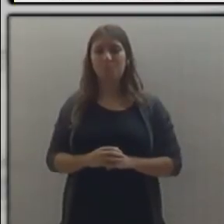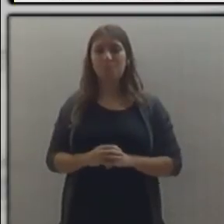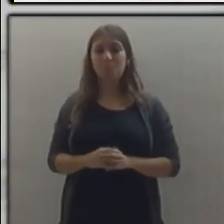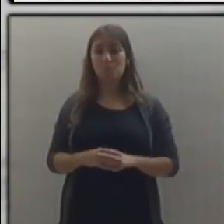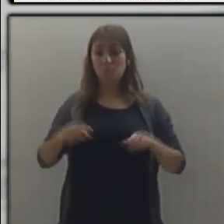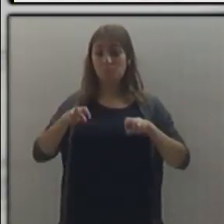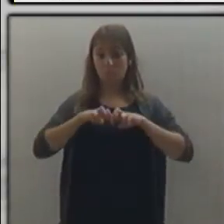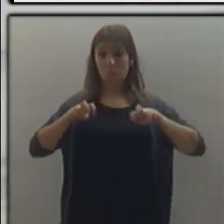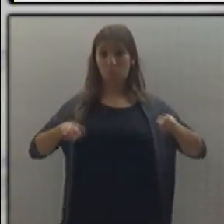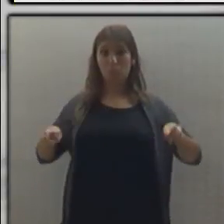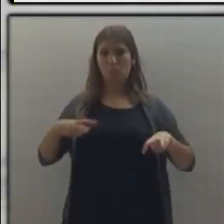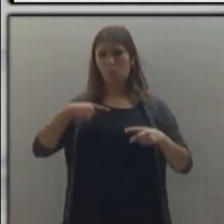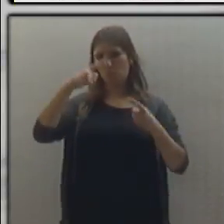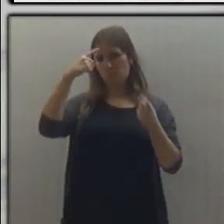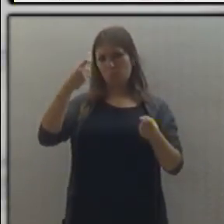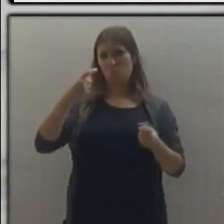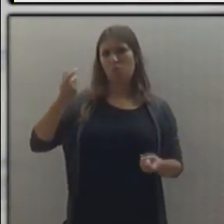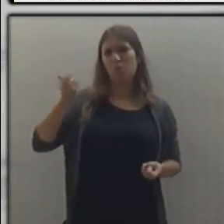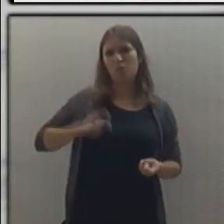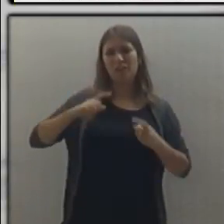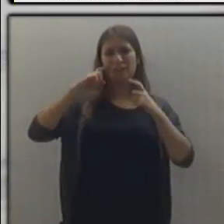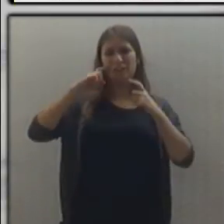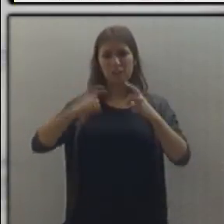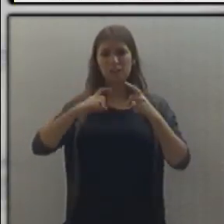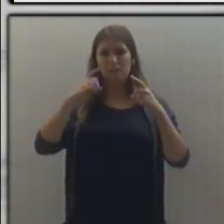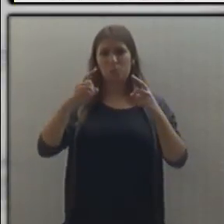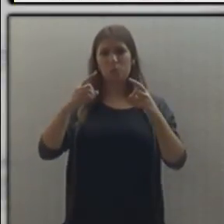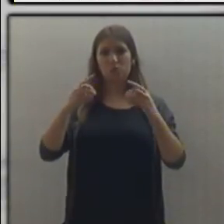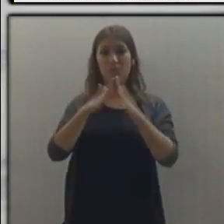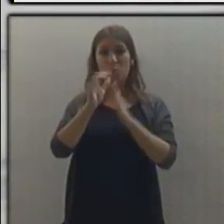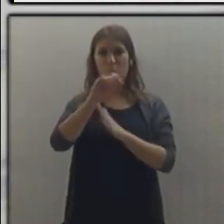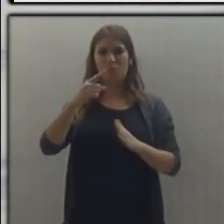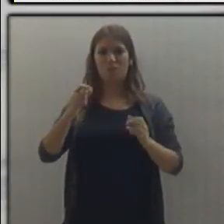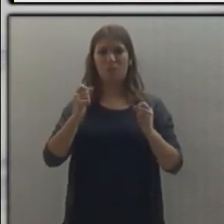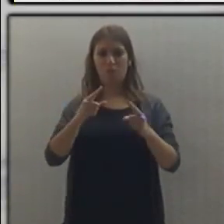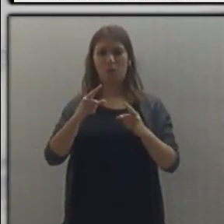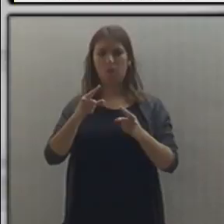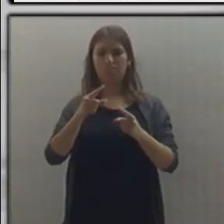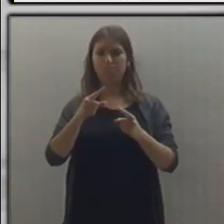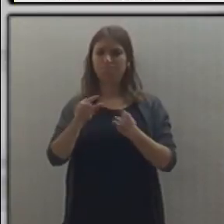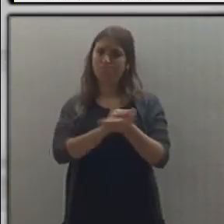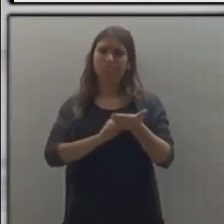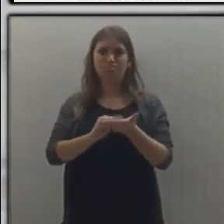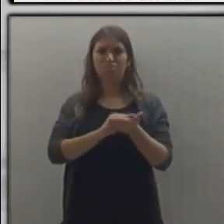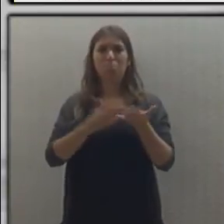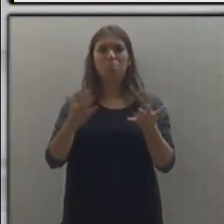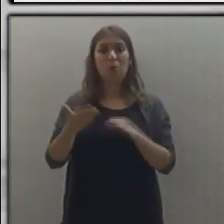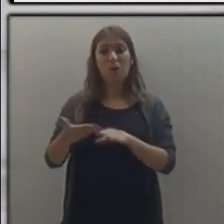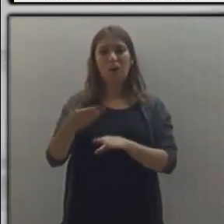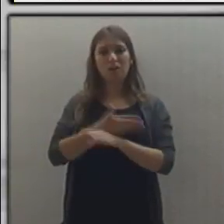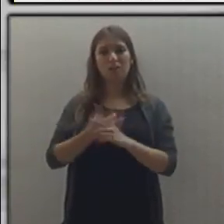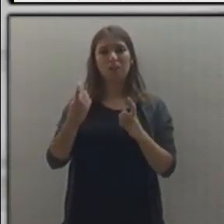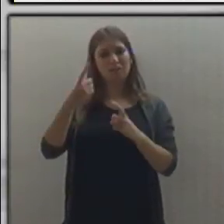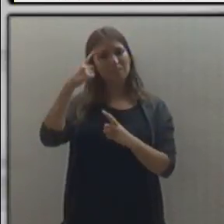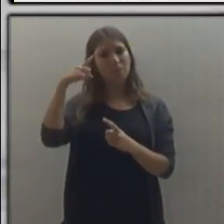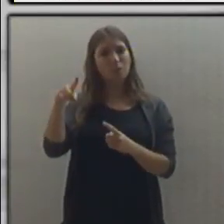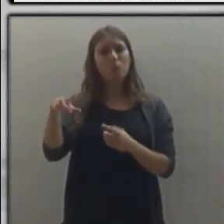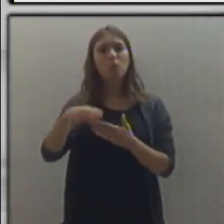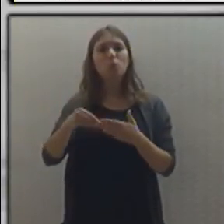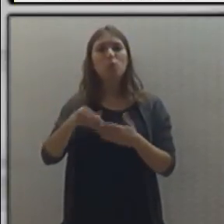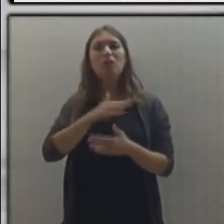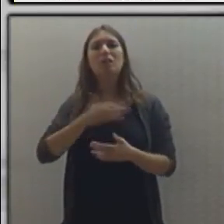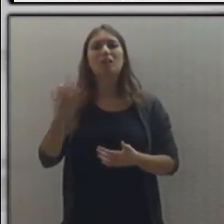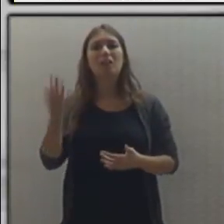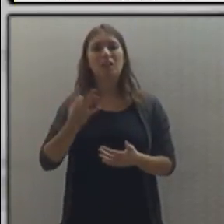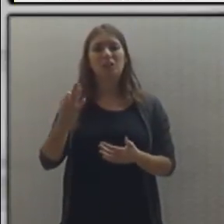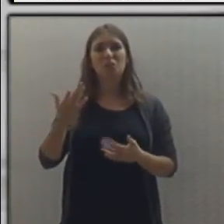estamos profesionales intentando dar una respuesta a la vivienda, pero nos hace falta saber qué es lo que quieren los usuarios. Nosotros nos lo